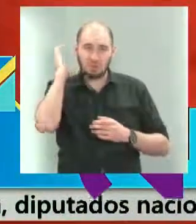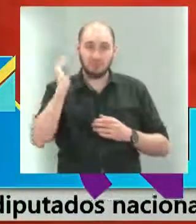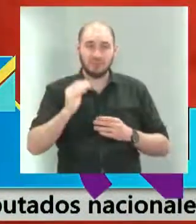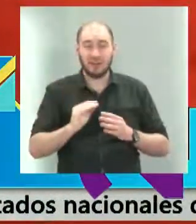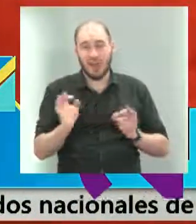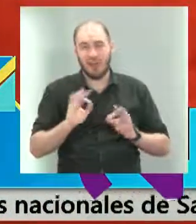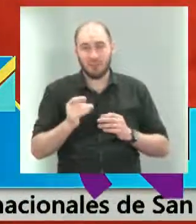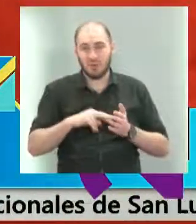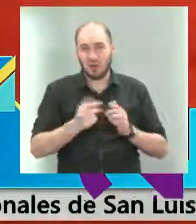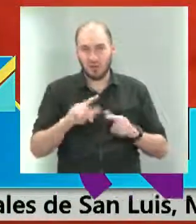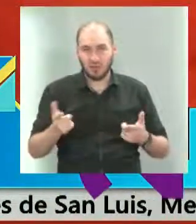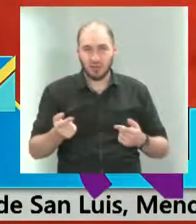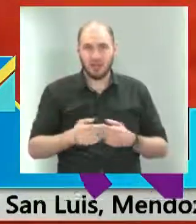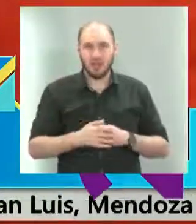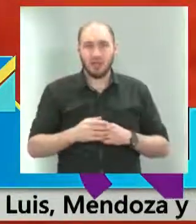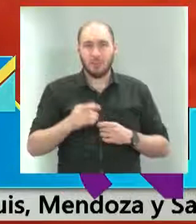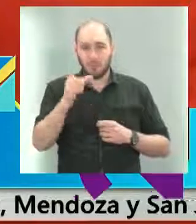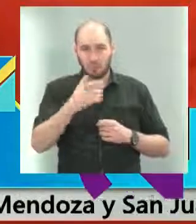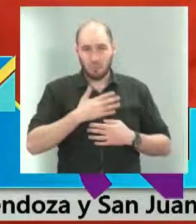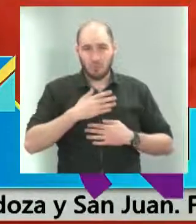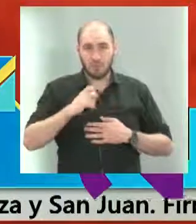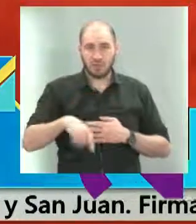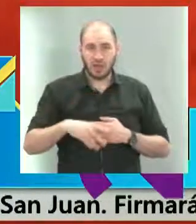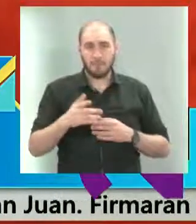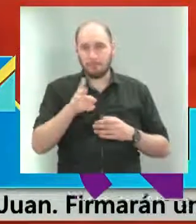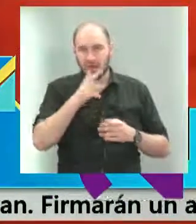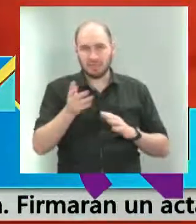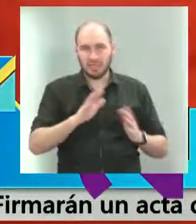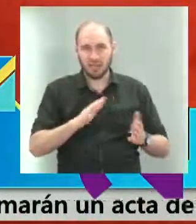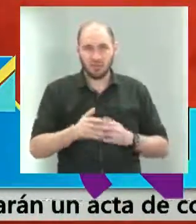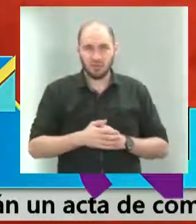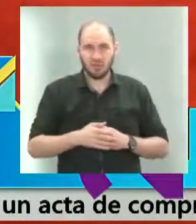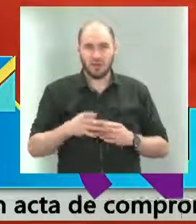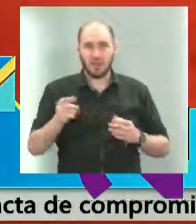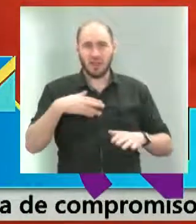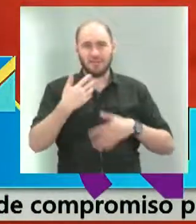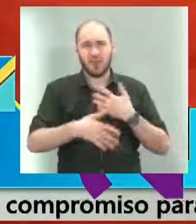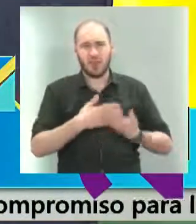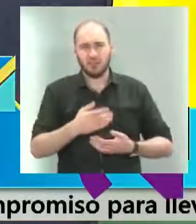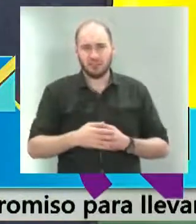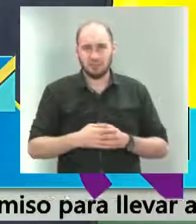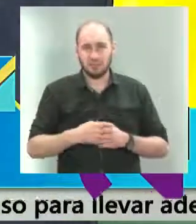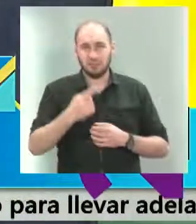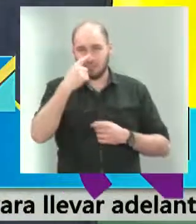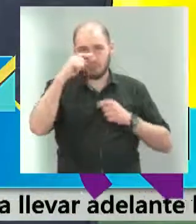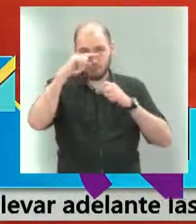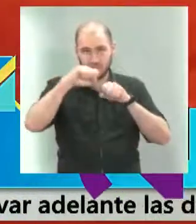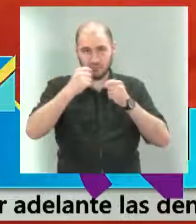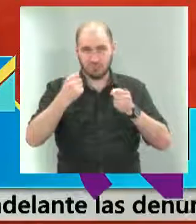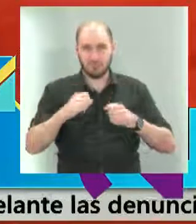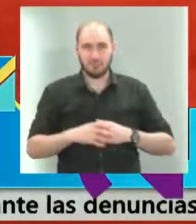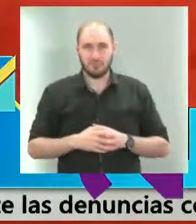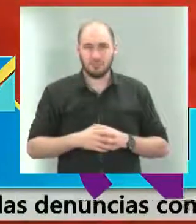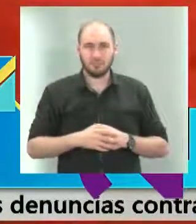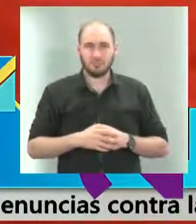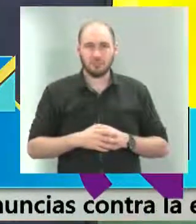nada, no le pegaron. Al chico nuestro era más o menos lo mismo. Sí. Fue toda una violencia, como le quebraron el tabique en uno de esos.